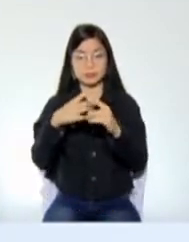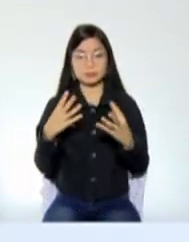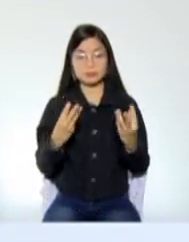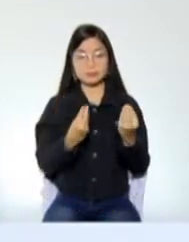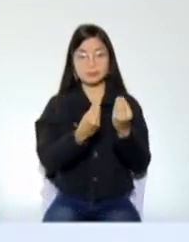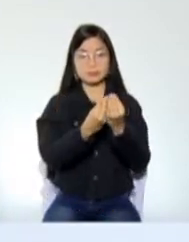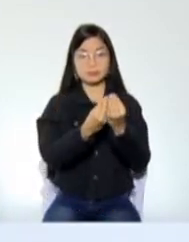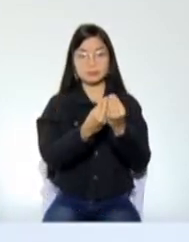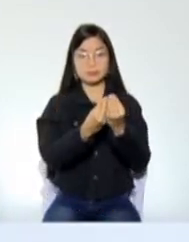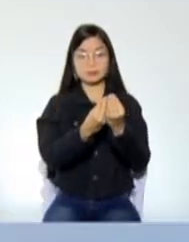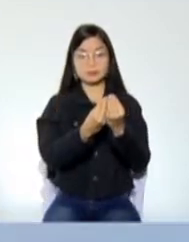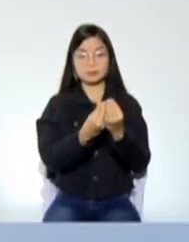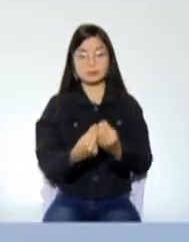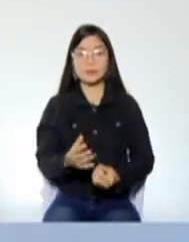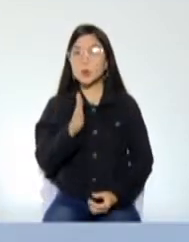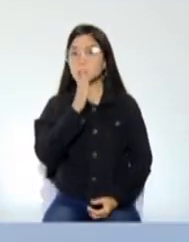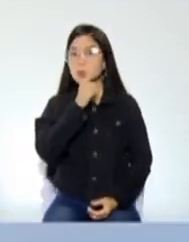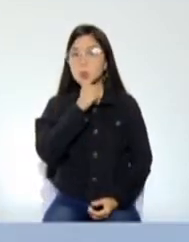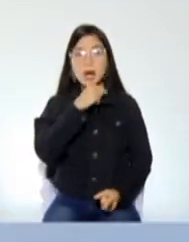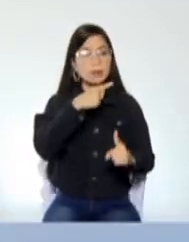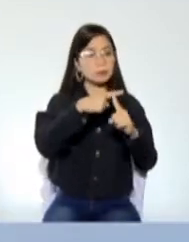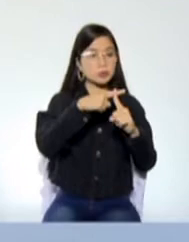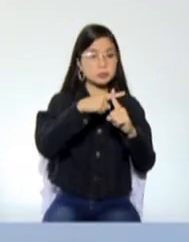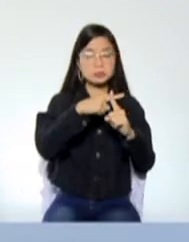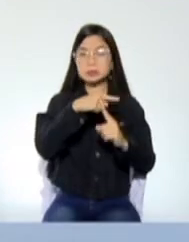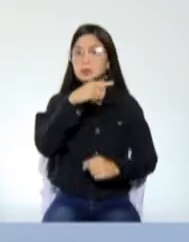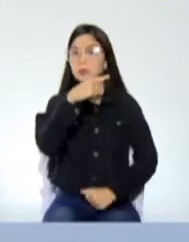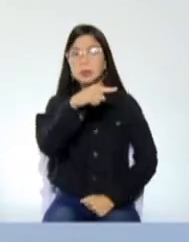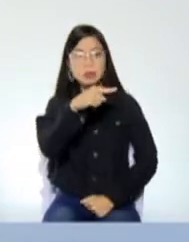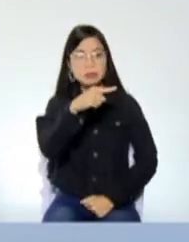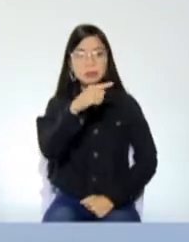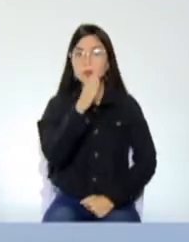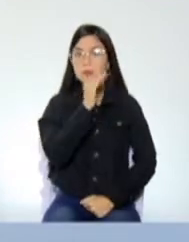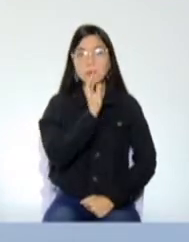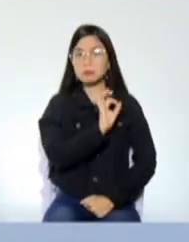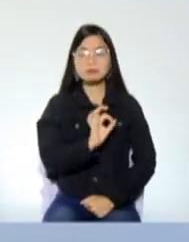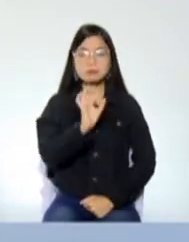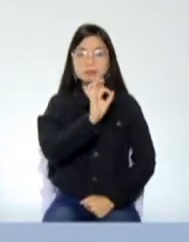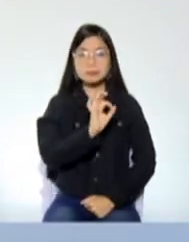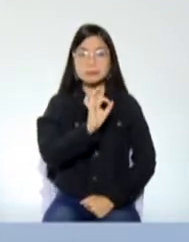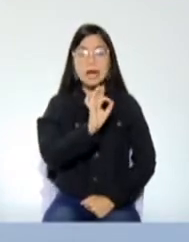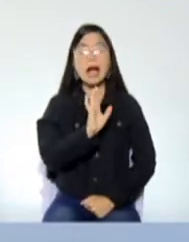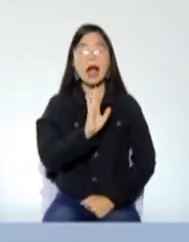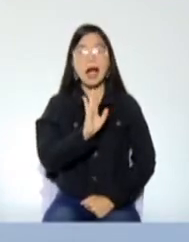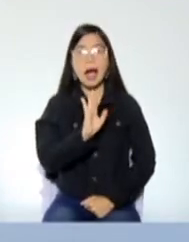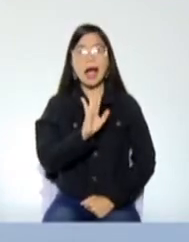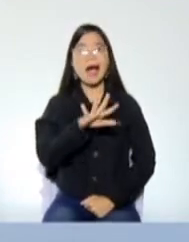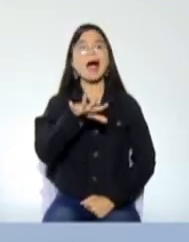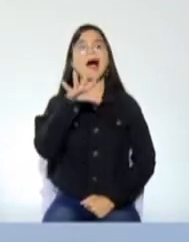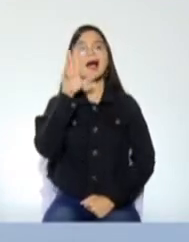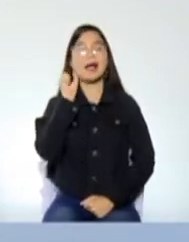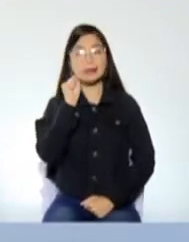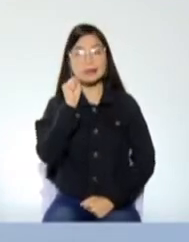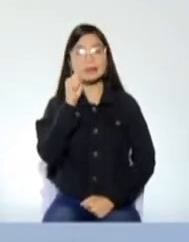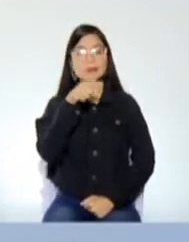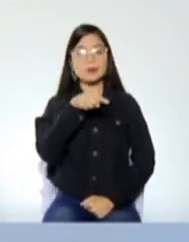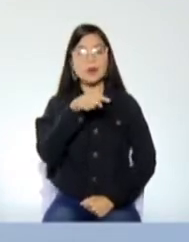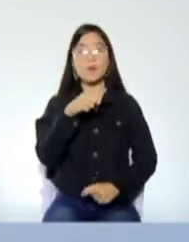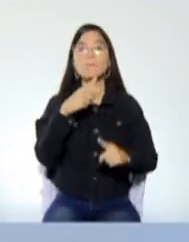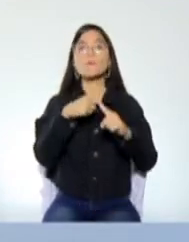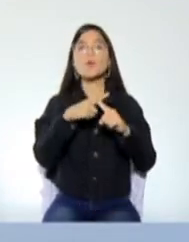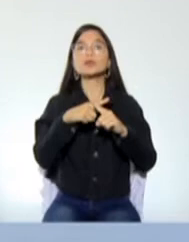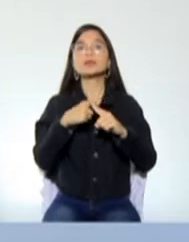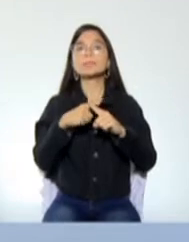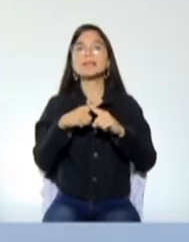dos no existe un signo ni de adición ni de sustracción, asumimos que es una